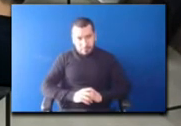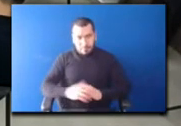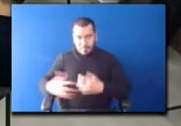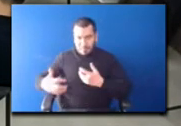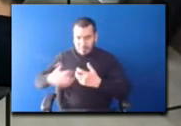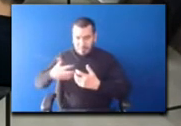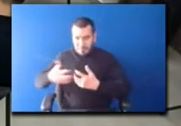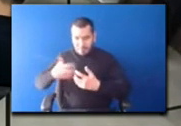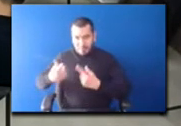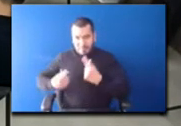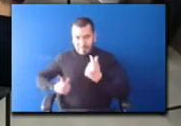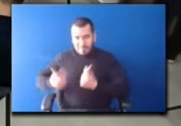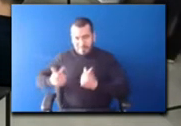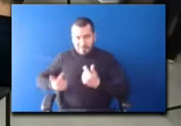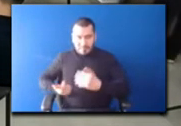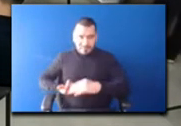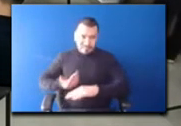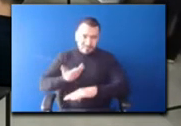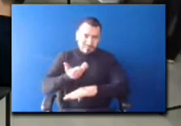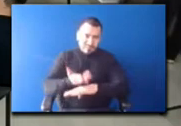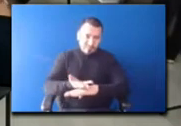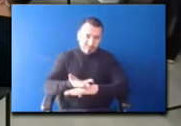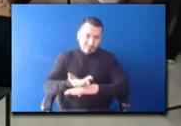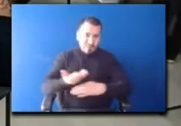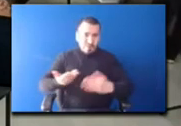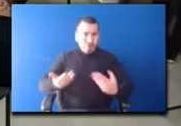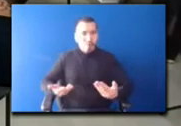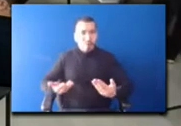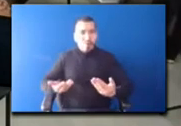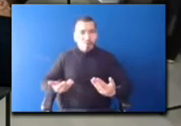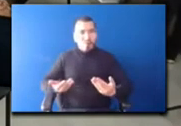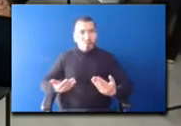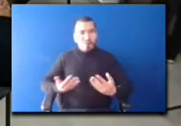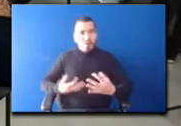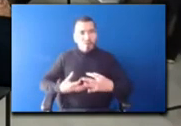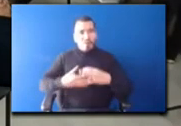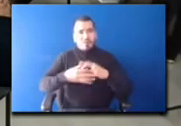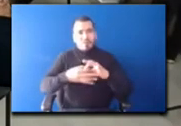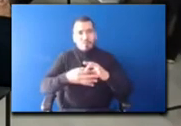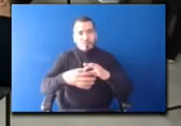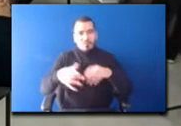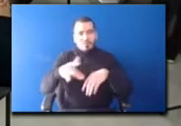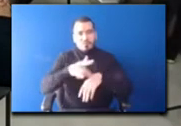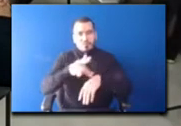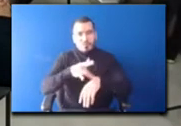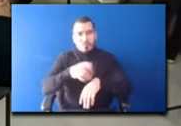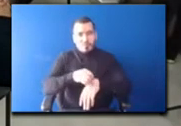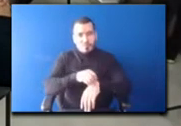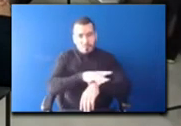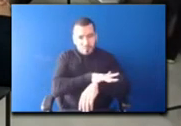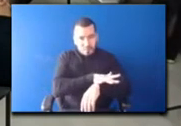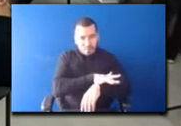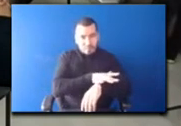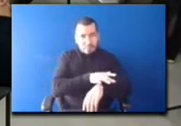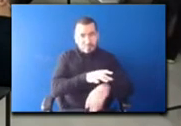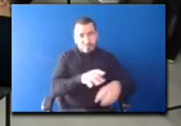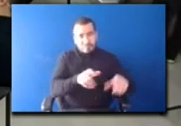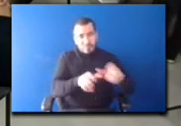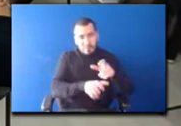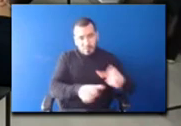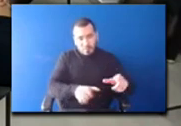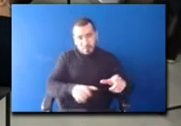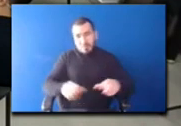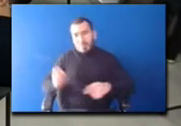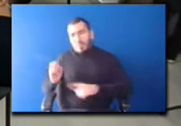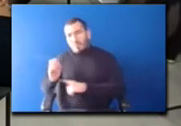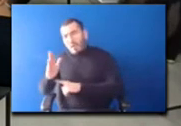financiero una conexión emocional entre cliente y banco? Dado que con la pandemia